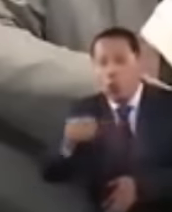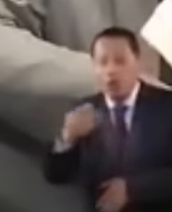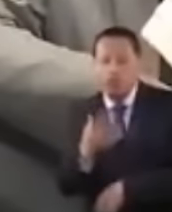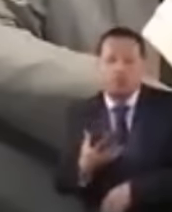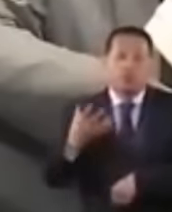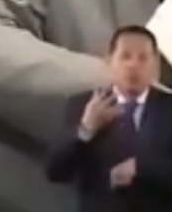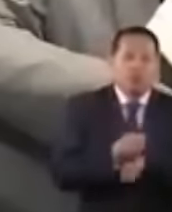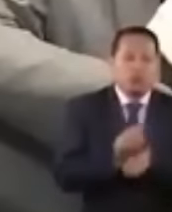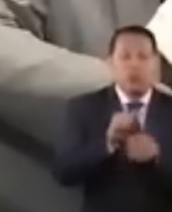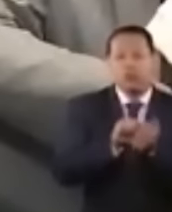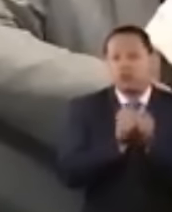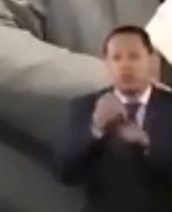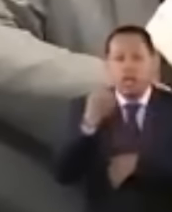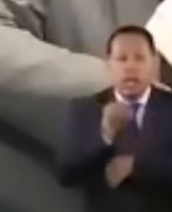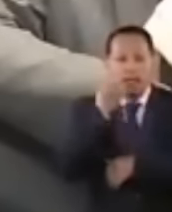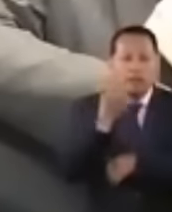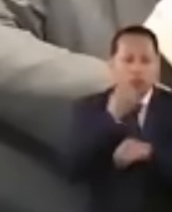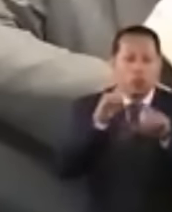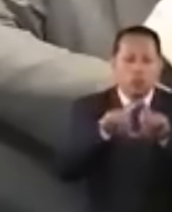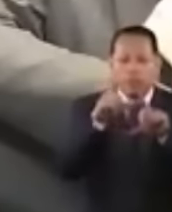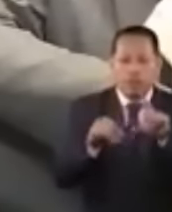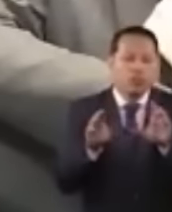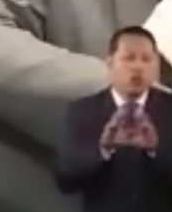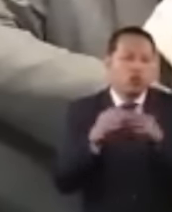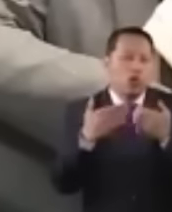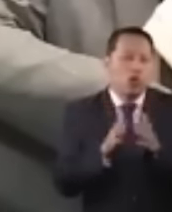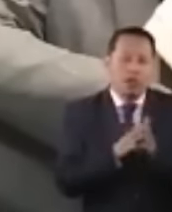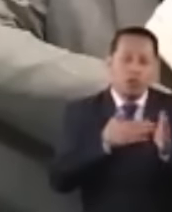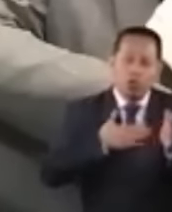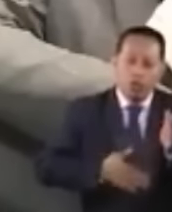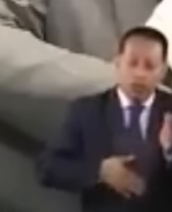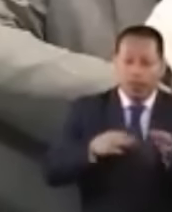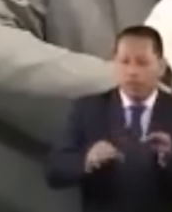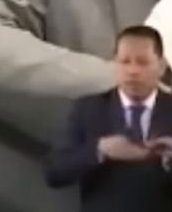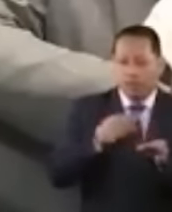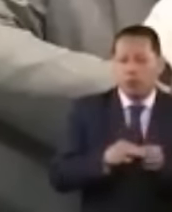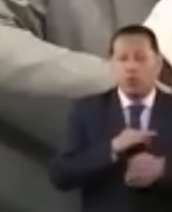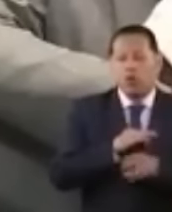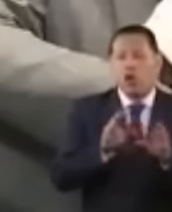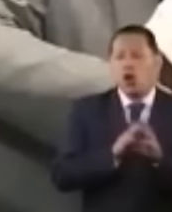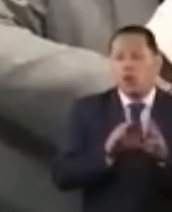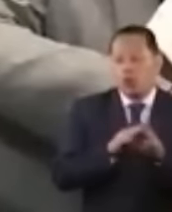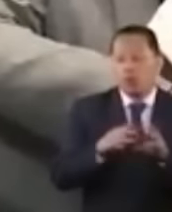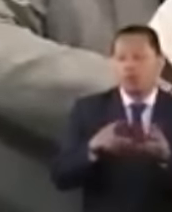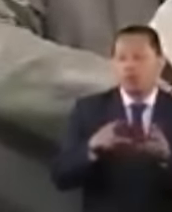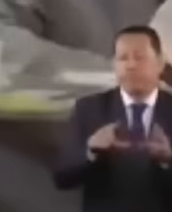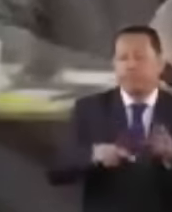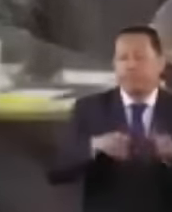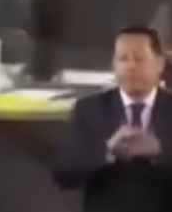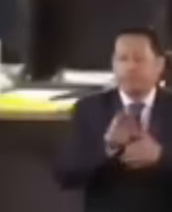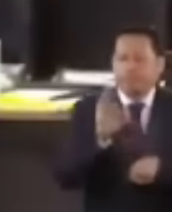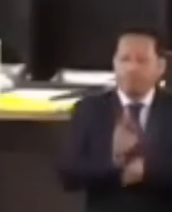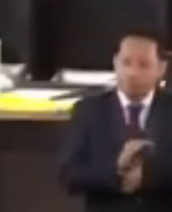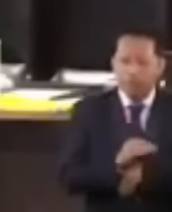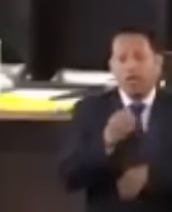las escuelas de este país de manera democrática y ejerciendo un auténtico poder popular. El dinero para